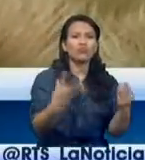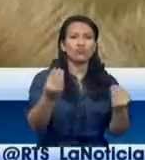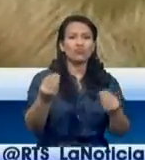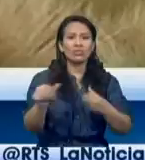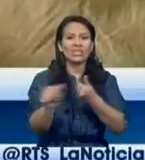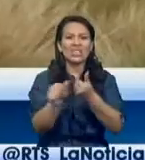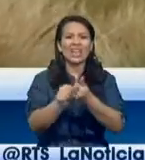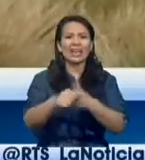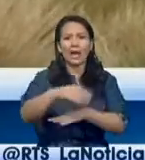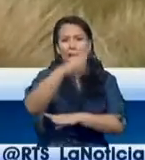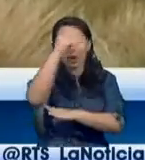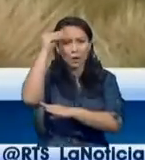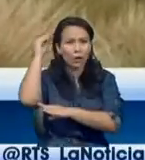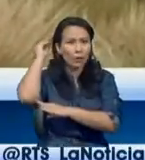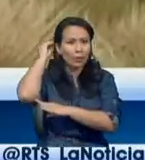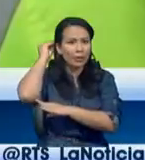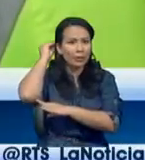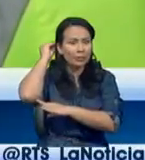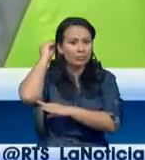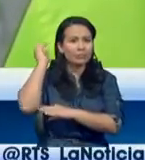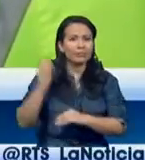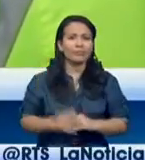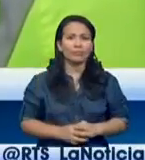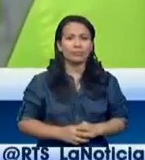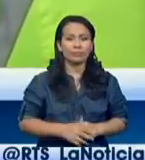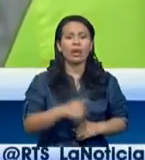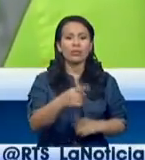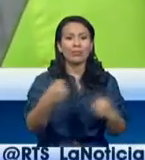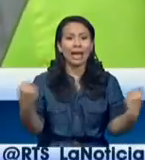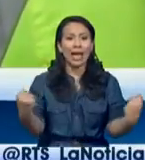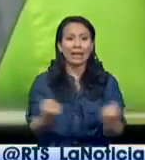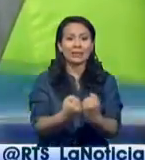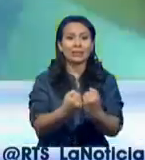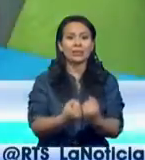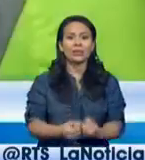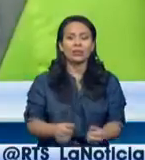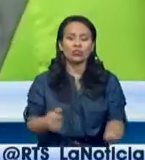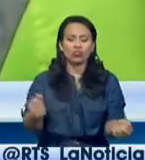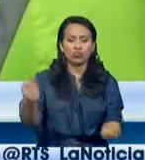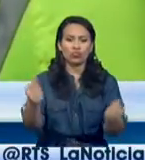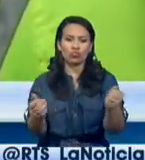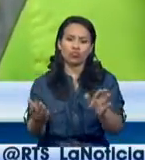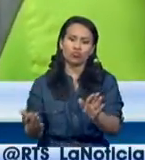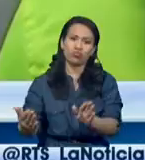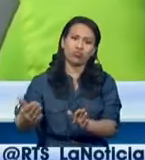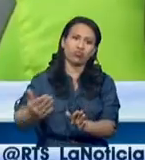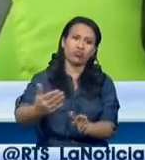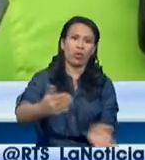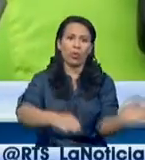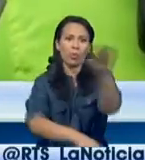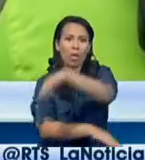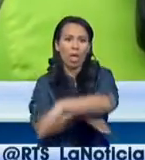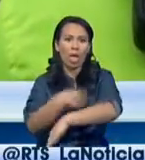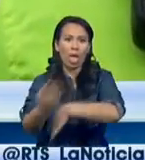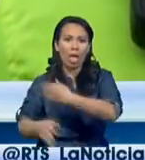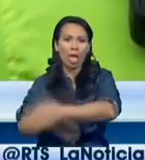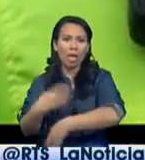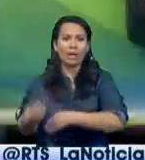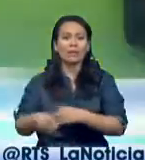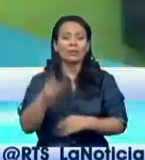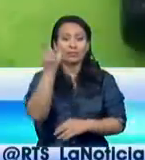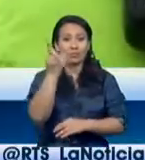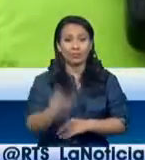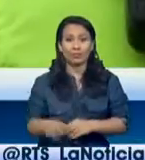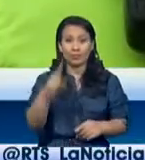minutos de Riobamba. Se ha tratado de un accidente de pérdida de pista, convolcamiento y fallecimiento del señor